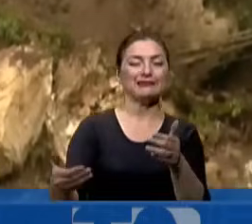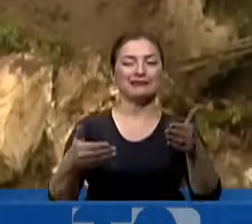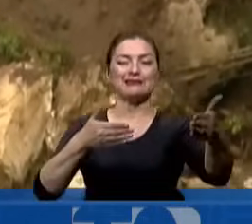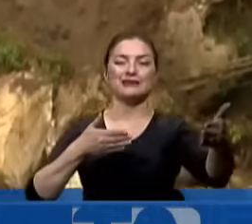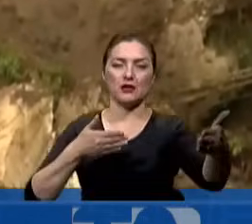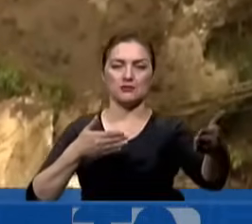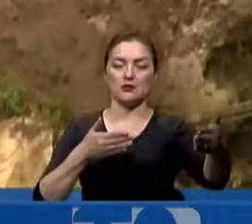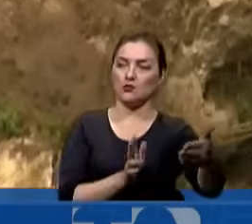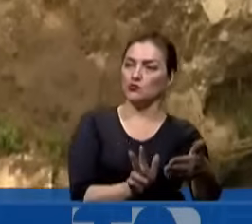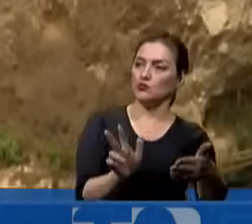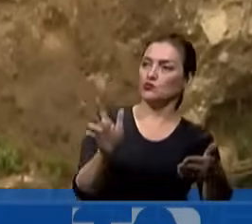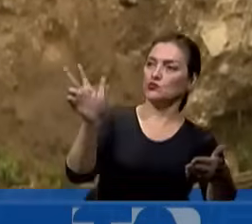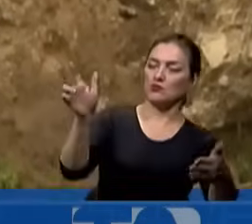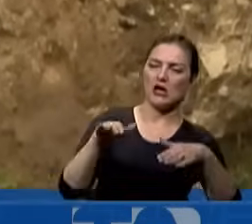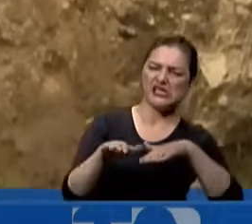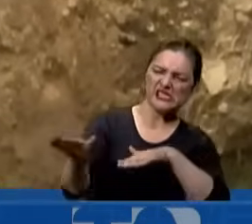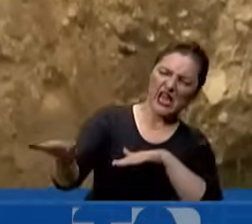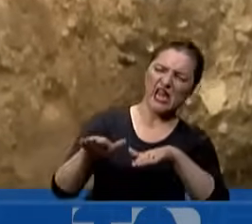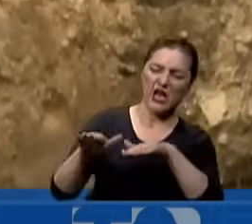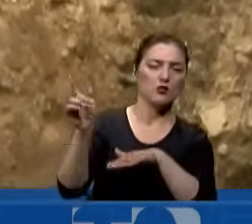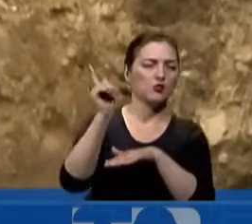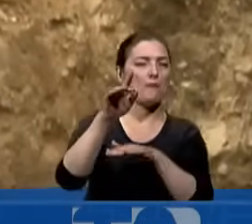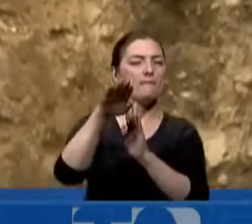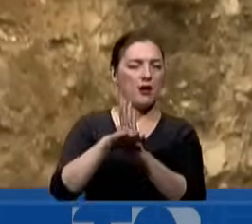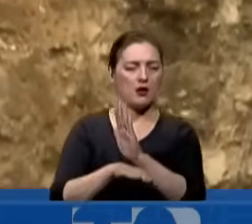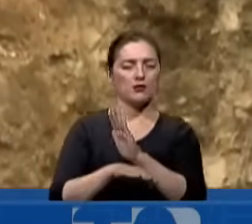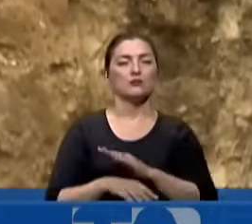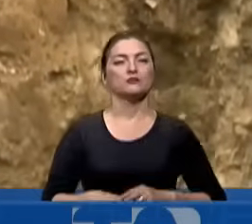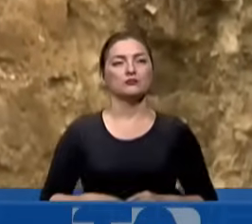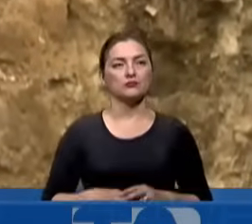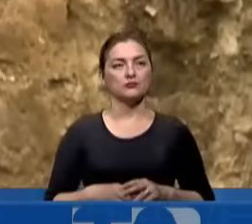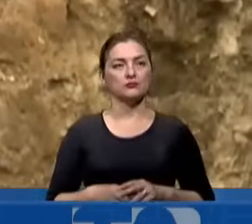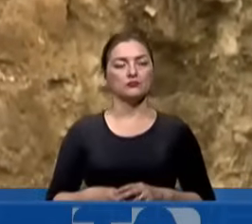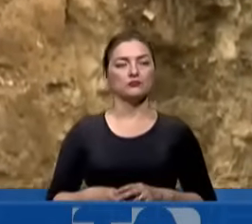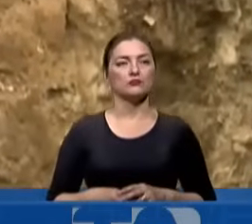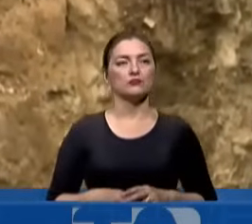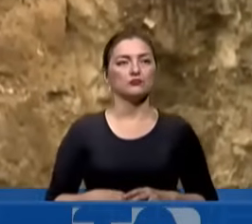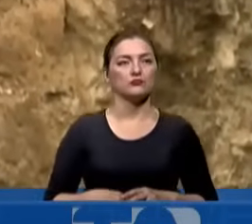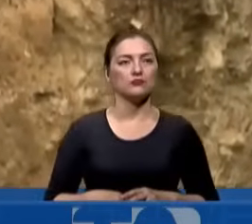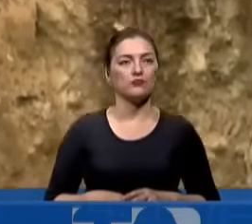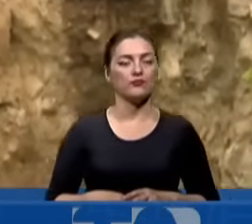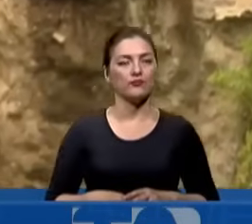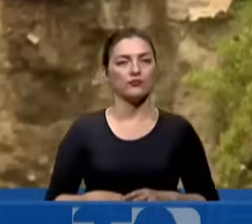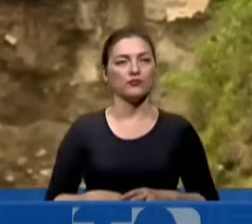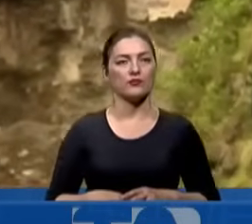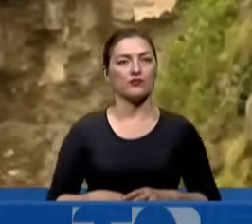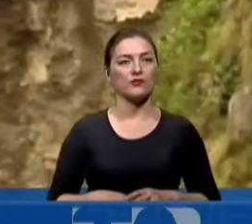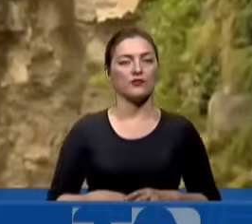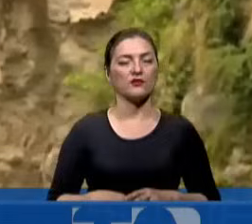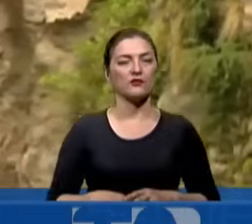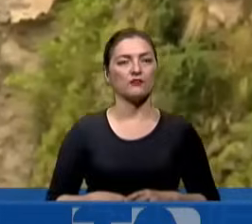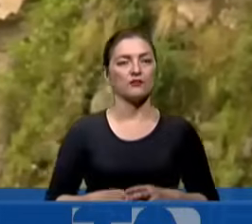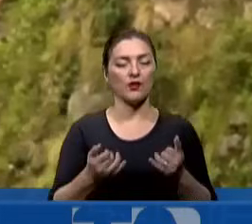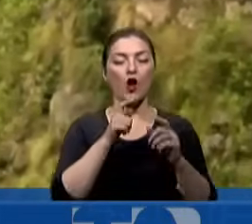de subida, esto para descongestionar precisamente esta zona que es bastante pesada en horas pico. Y vamos a